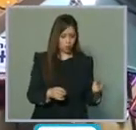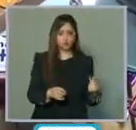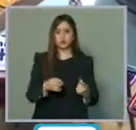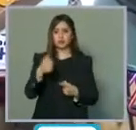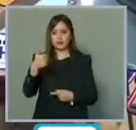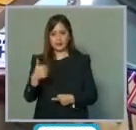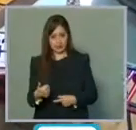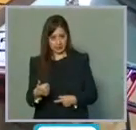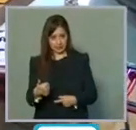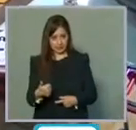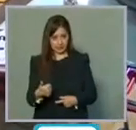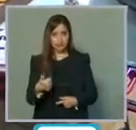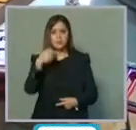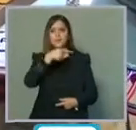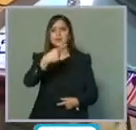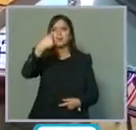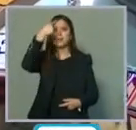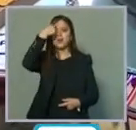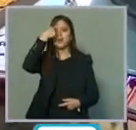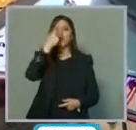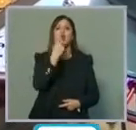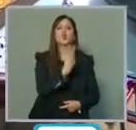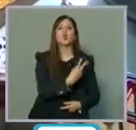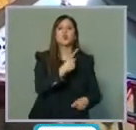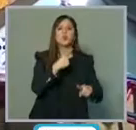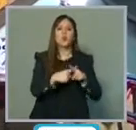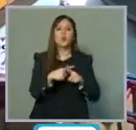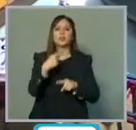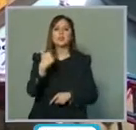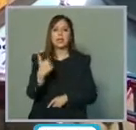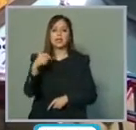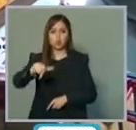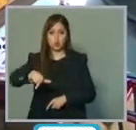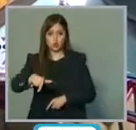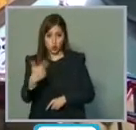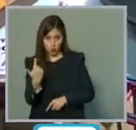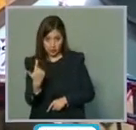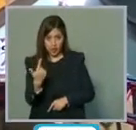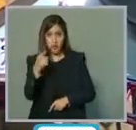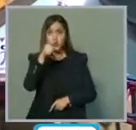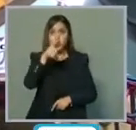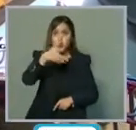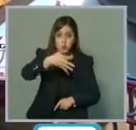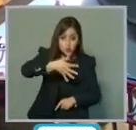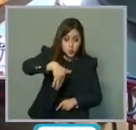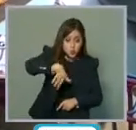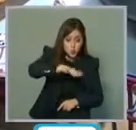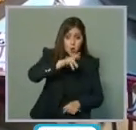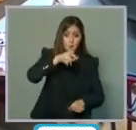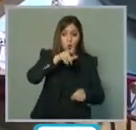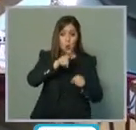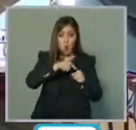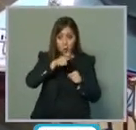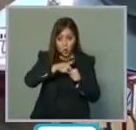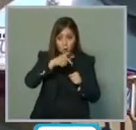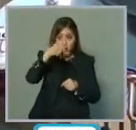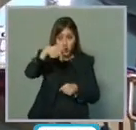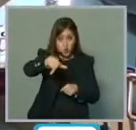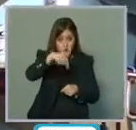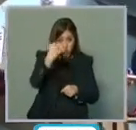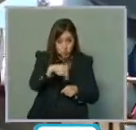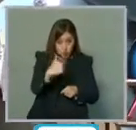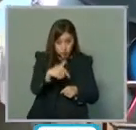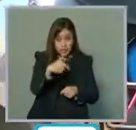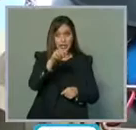6. Entonces, él tiene que decir, 2 por 6 son 12. Busca la ficha 12 y donde esté la ficha 12 va a poner